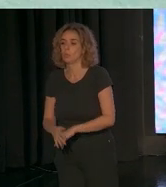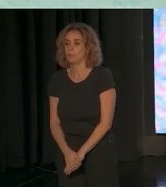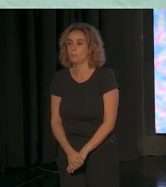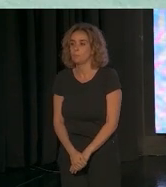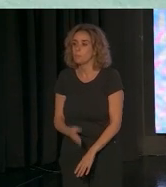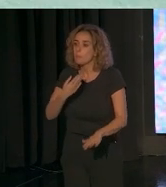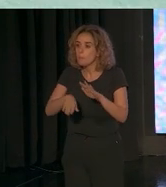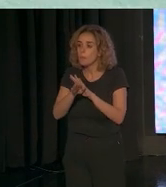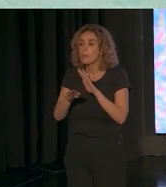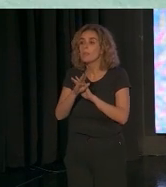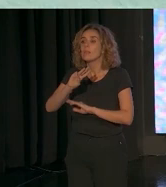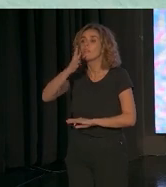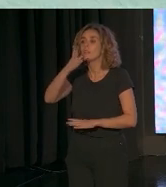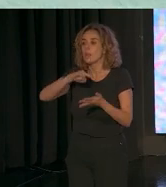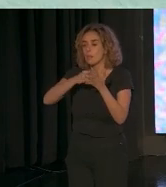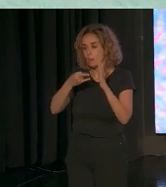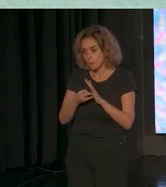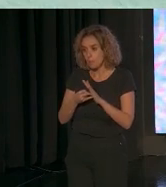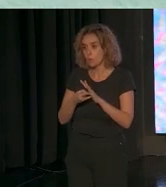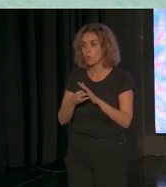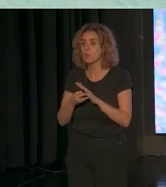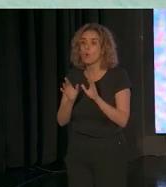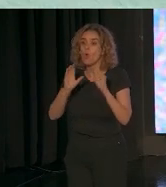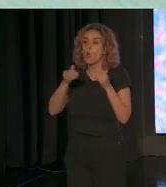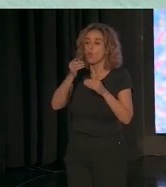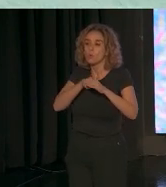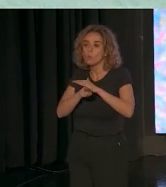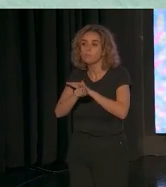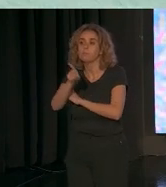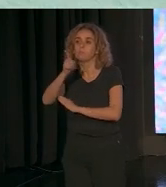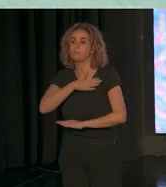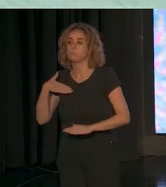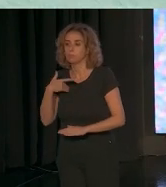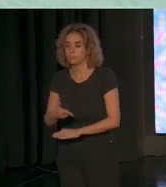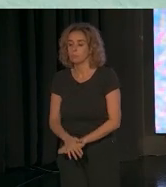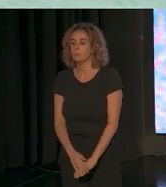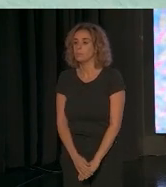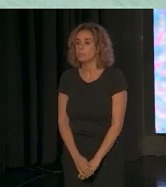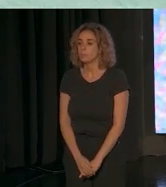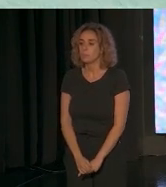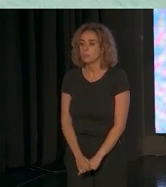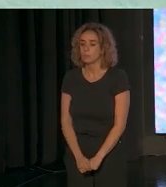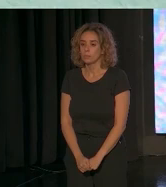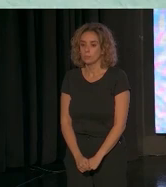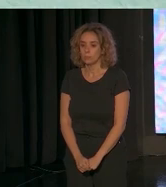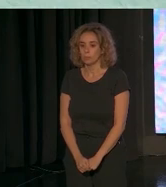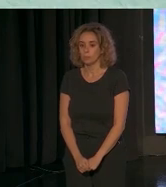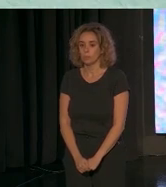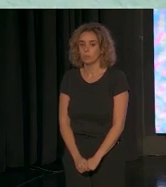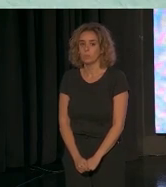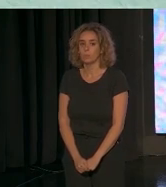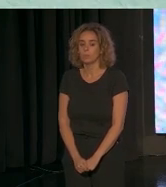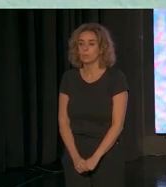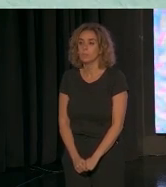Seguimos con un tercer proyecto en el que el grupo quiere crecer hacia precisamente generar guías de documentos